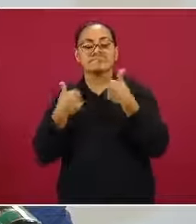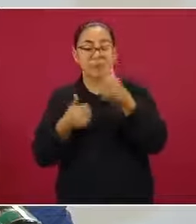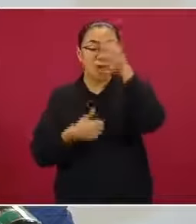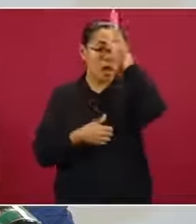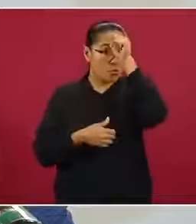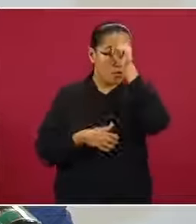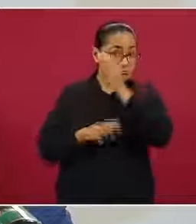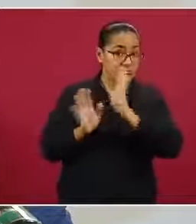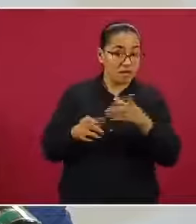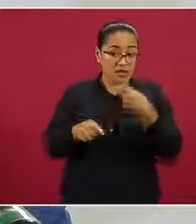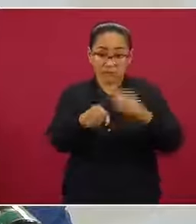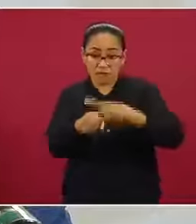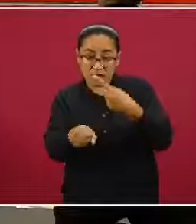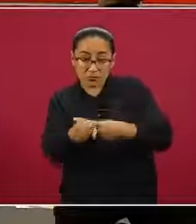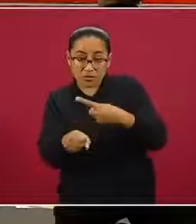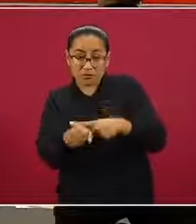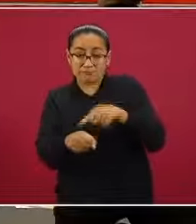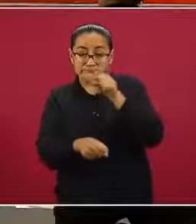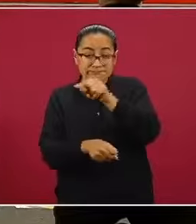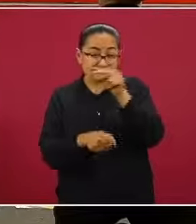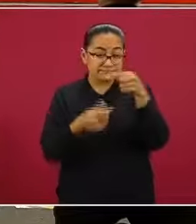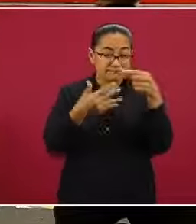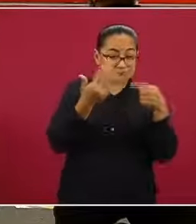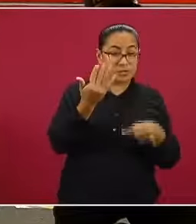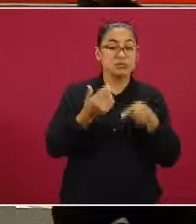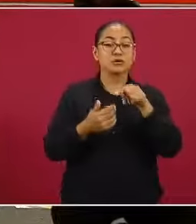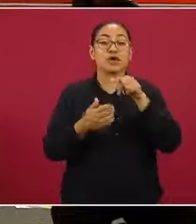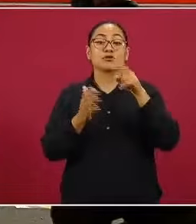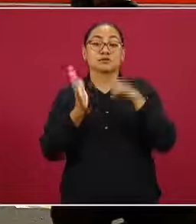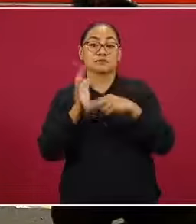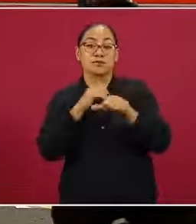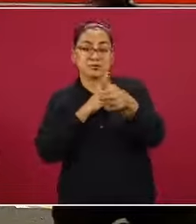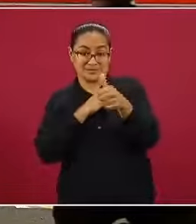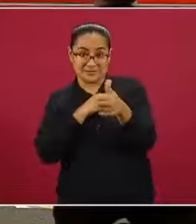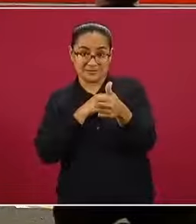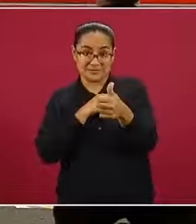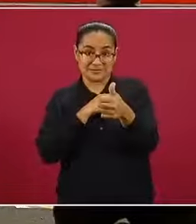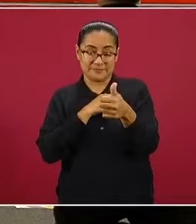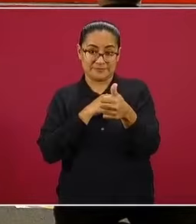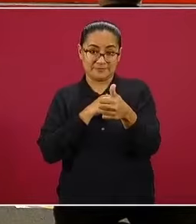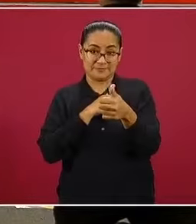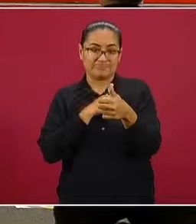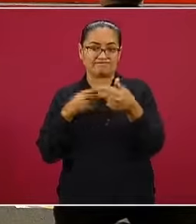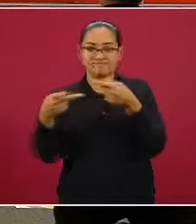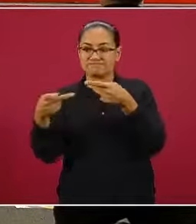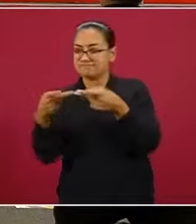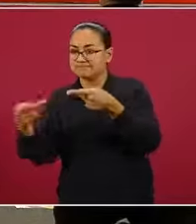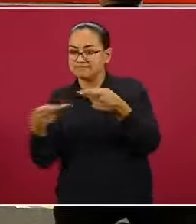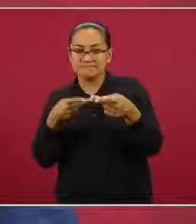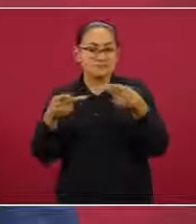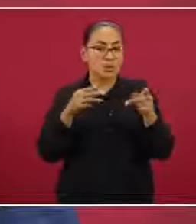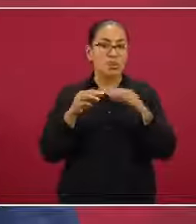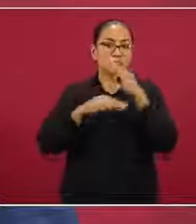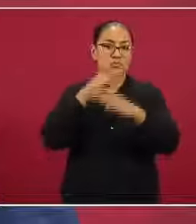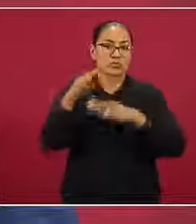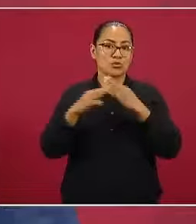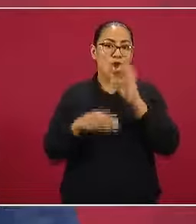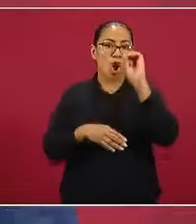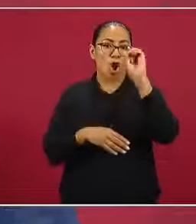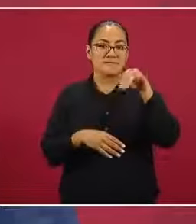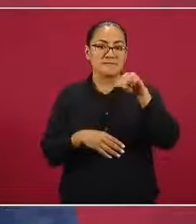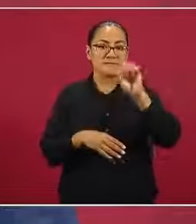las Enfermedades No Transmisibles de 2011, que se aplica a través del Plan de Acción Mundial de la OMS sobre las enfermedades